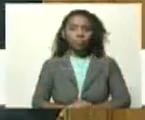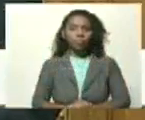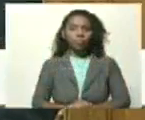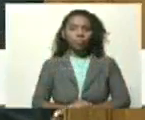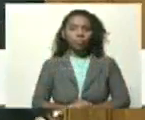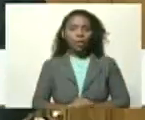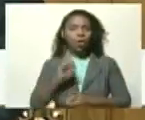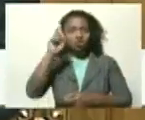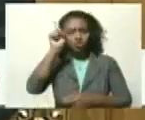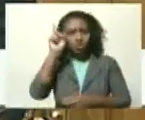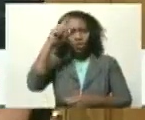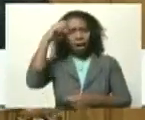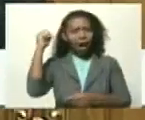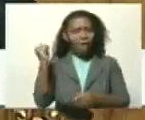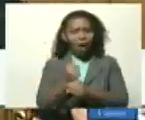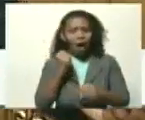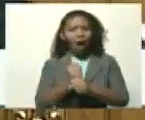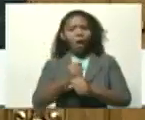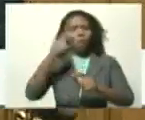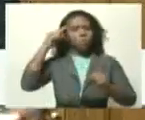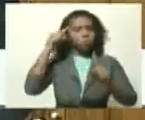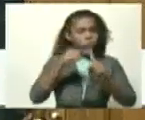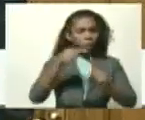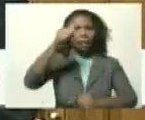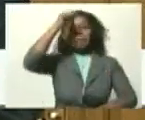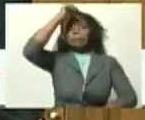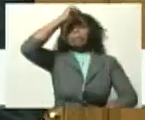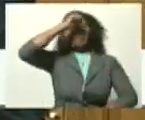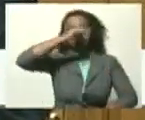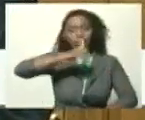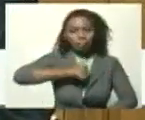Por su trabajo, su dedicación, su paciencia.